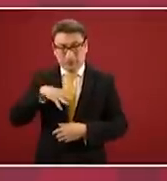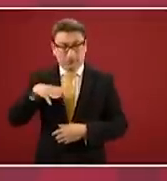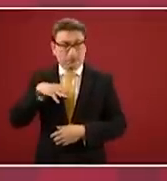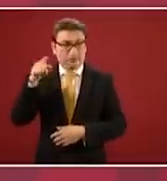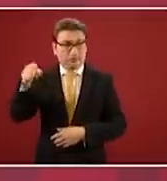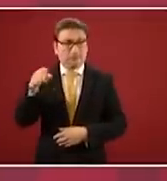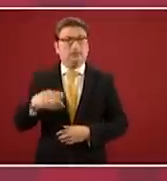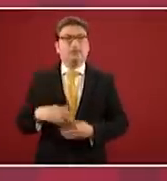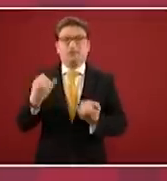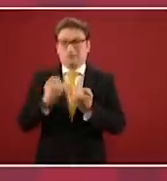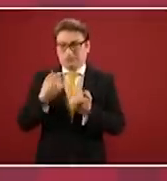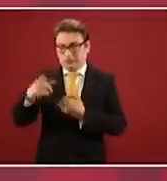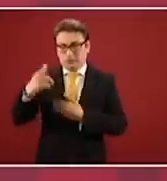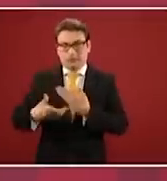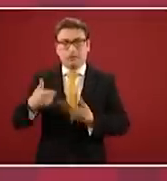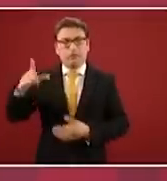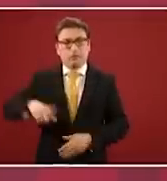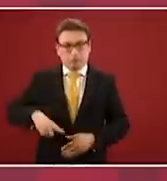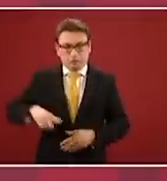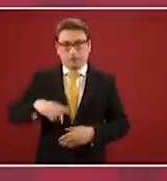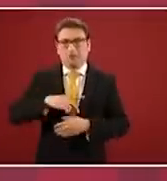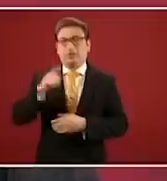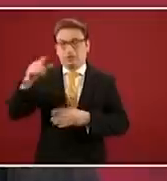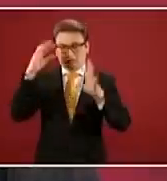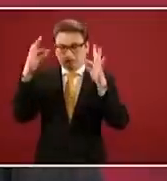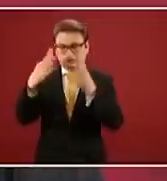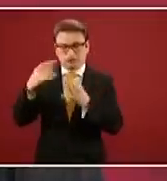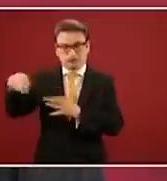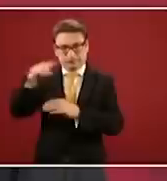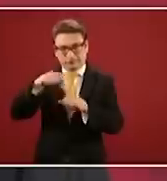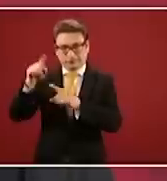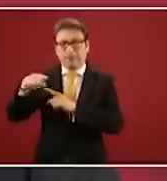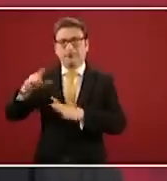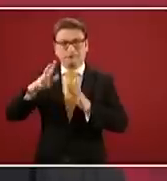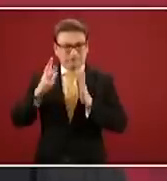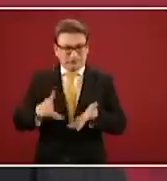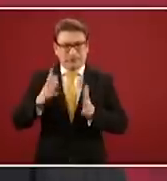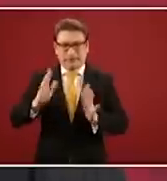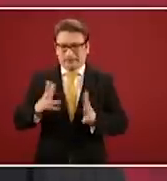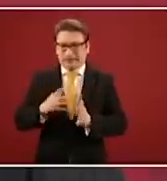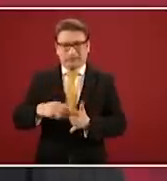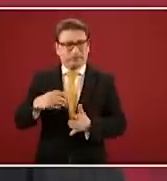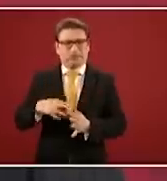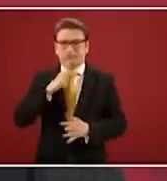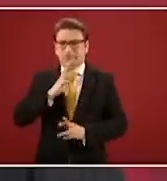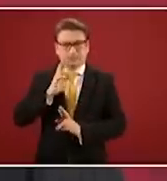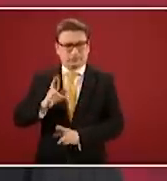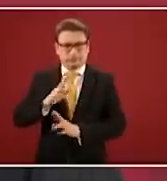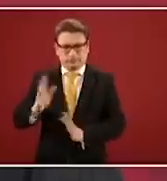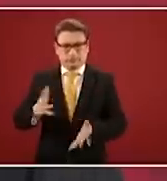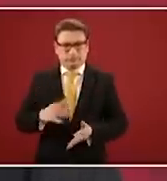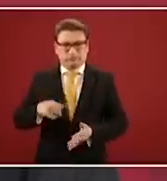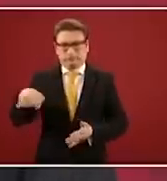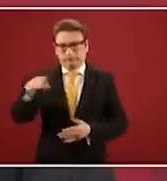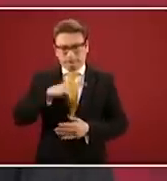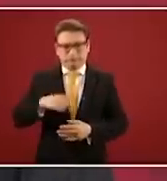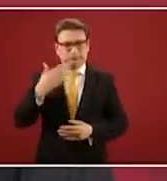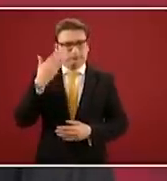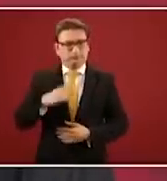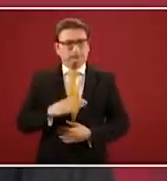los servidores públicos de los consulados, pues que ya quede esto como una